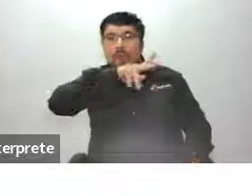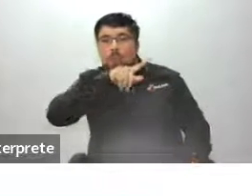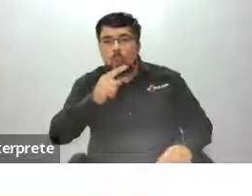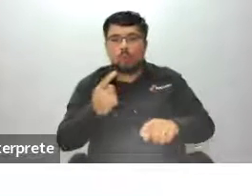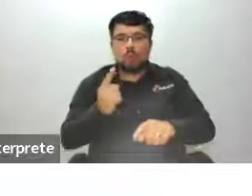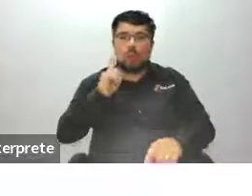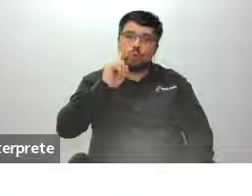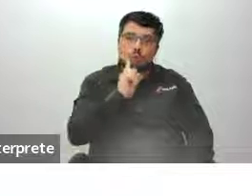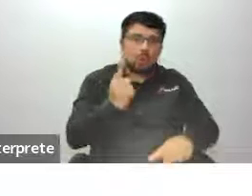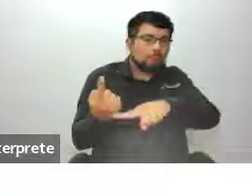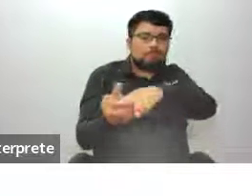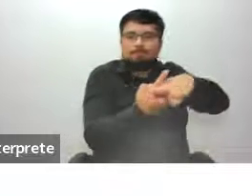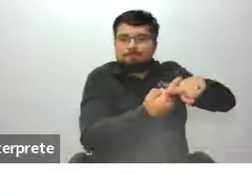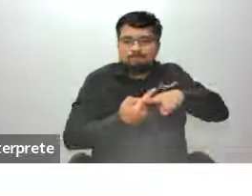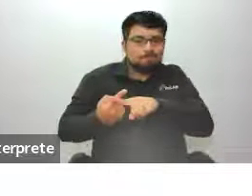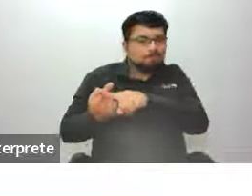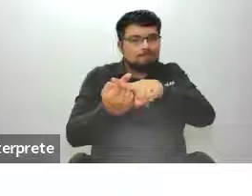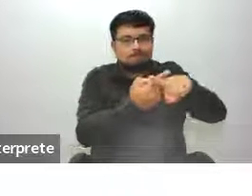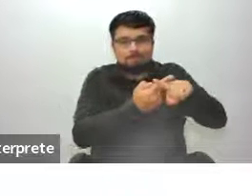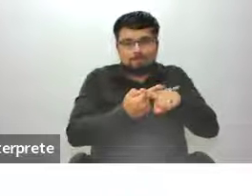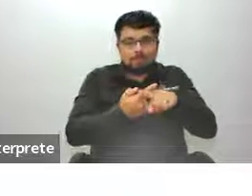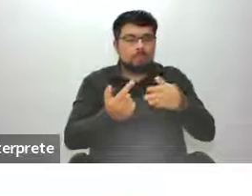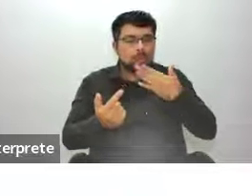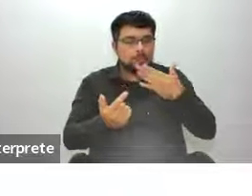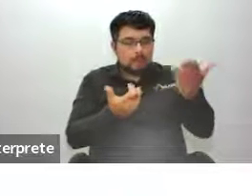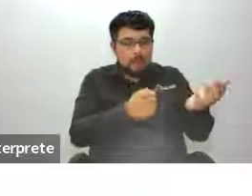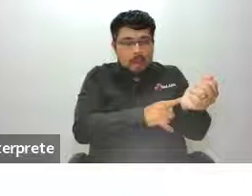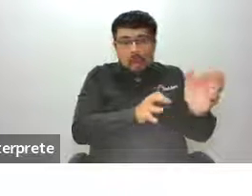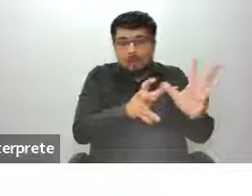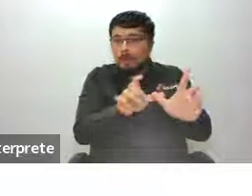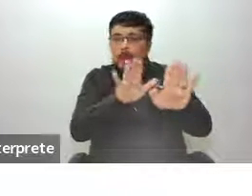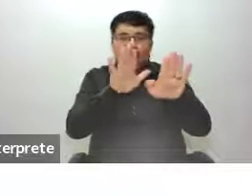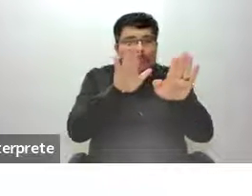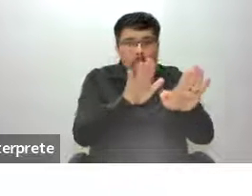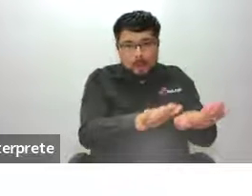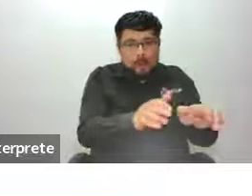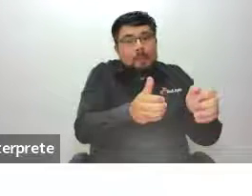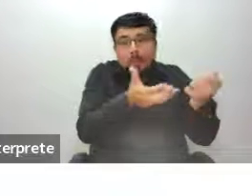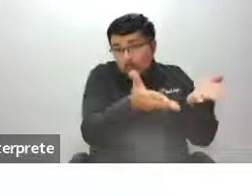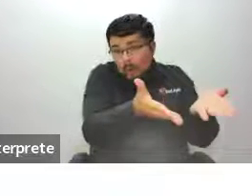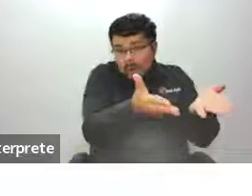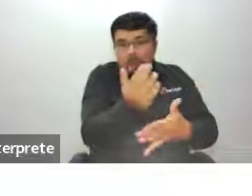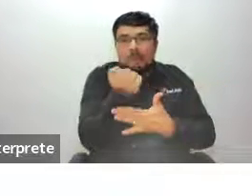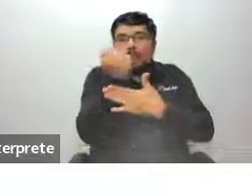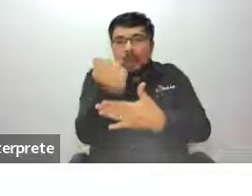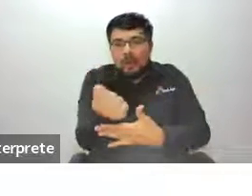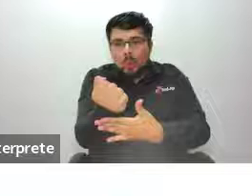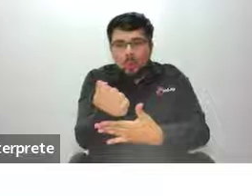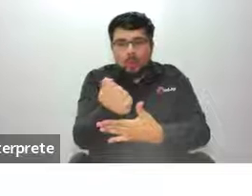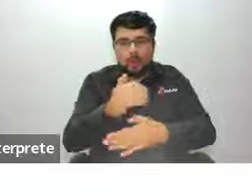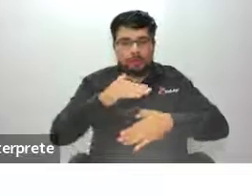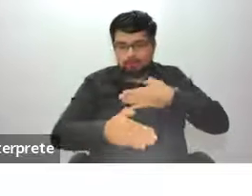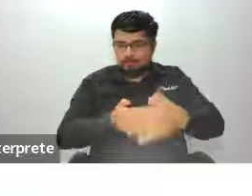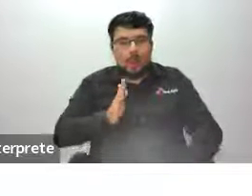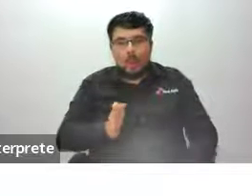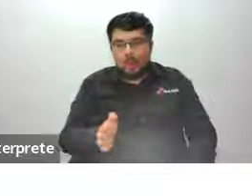apoyar mucho a las familias, porque las familias son quienes van a posibilitar continuar con este enriquecimiento